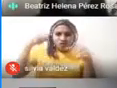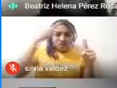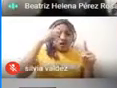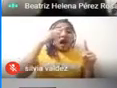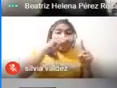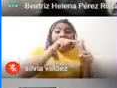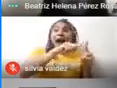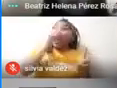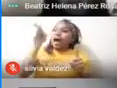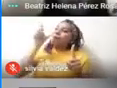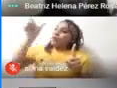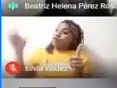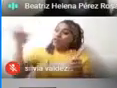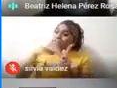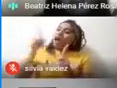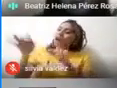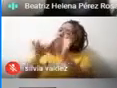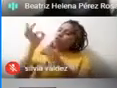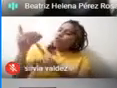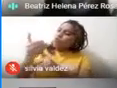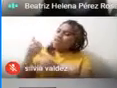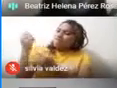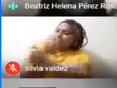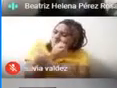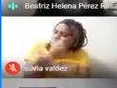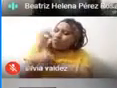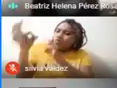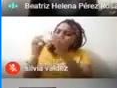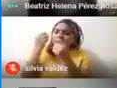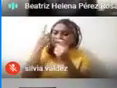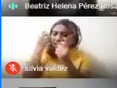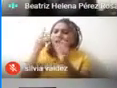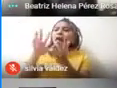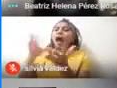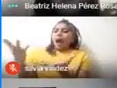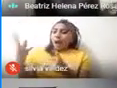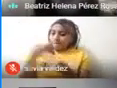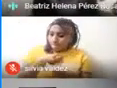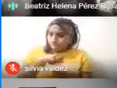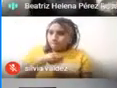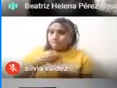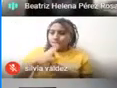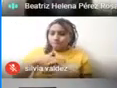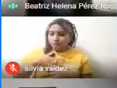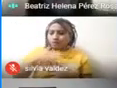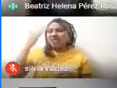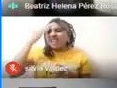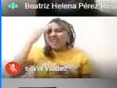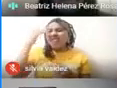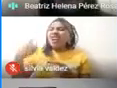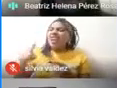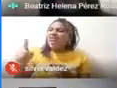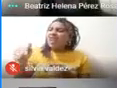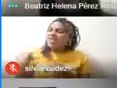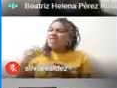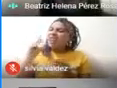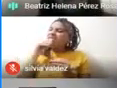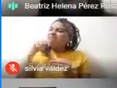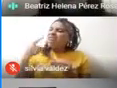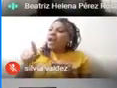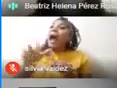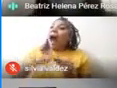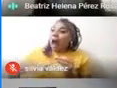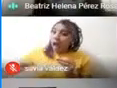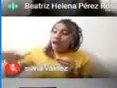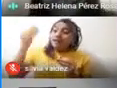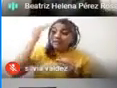valorar ese territorio, en quererlo, en entenderlo, en apropiarlo, en saber de qué estoy hablando, en saber